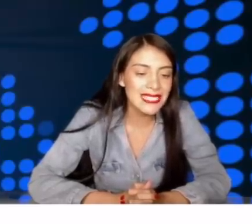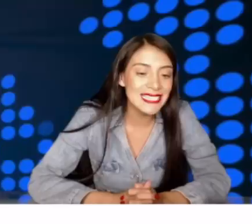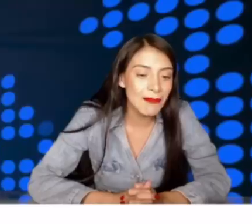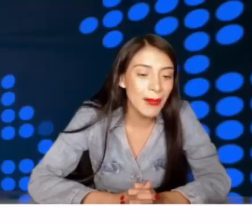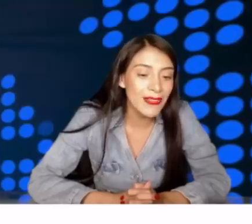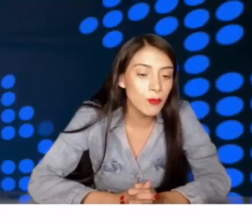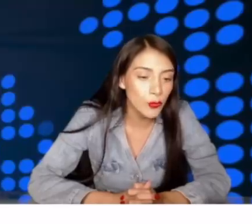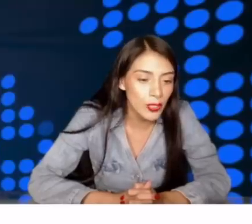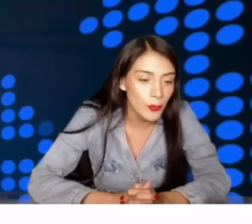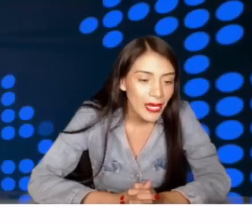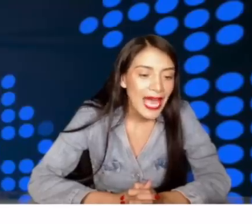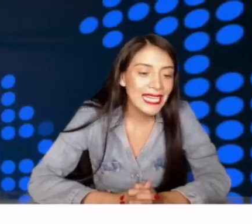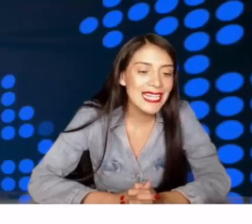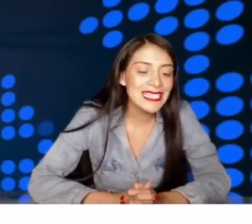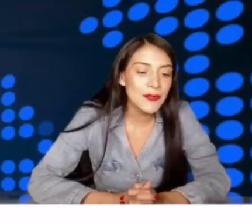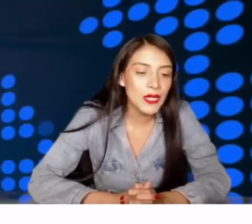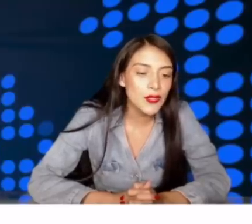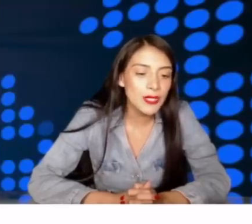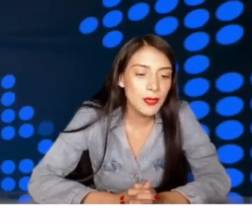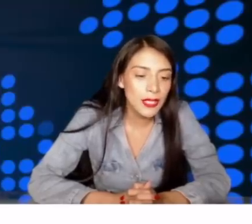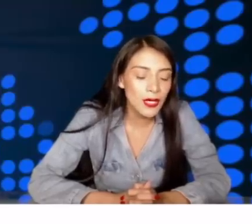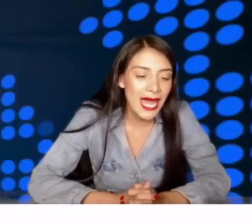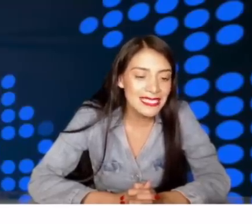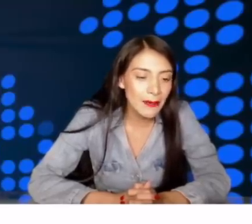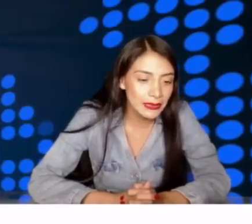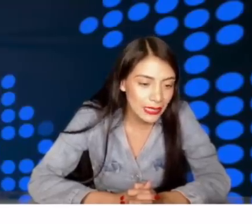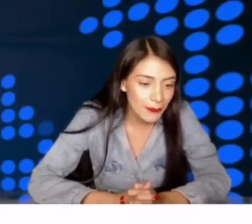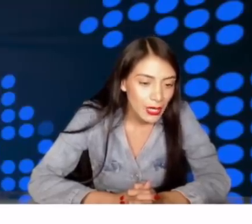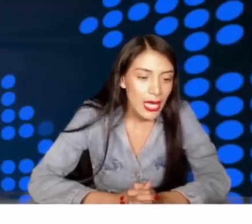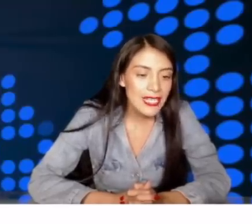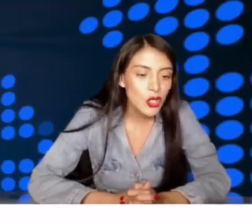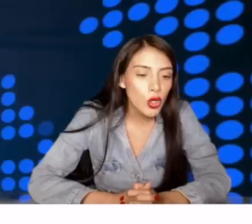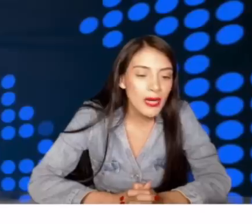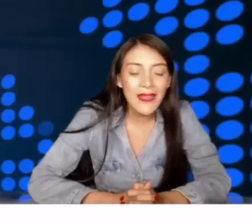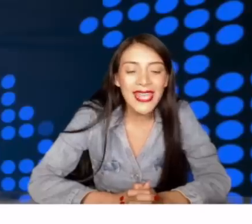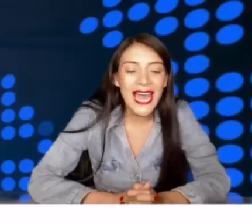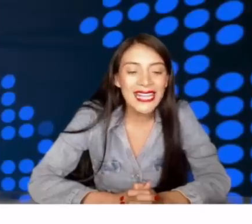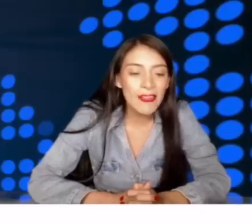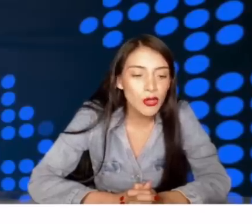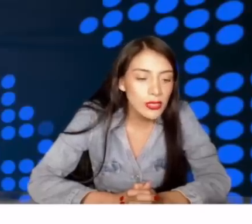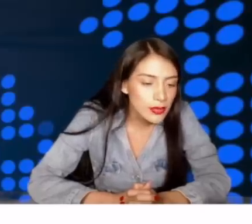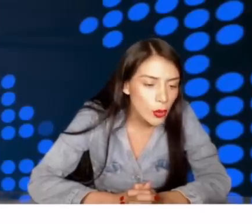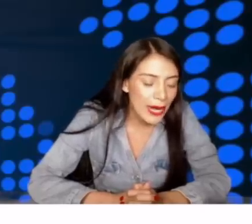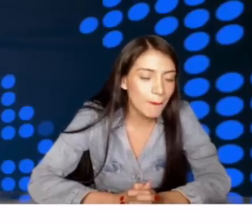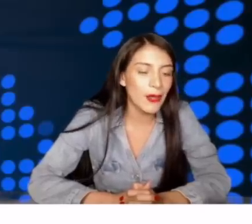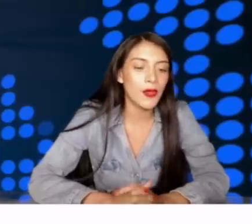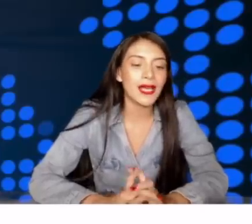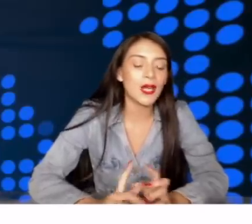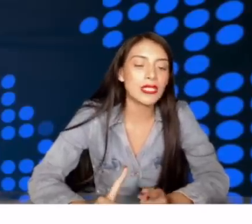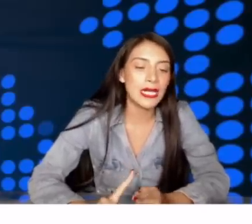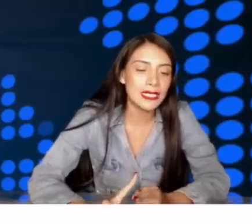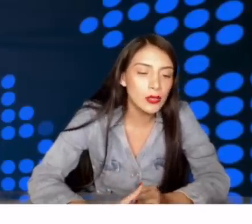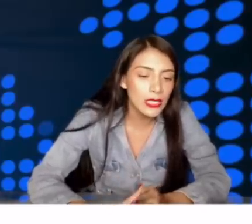daban más de 100 para difundirlo. Aquí las televisoras no se prestaron a esta batalla. Es obra de Alejandro Quintero, empleado